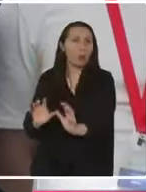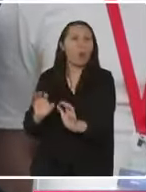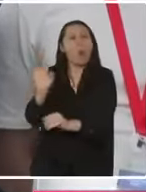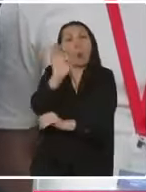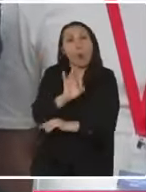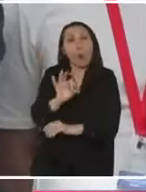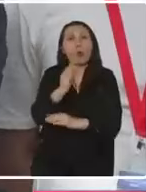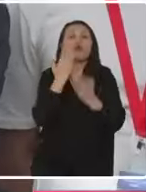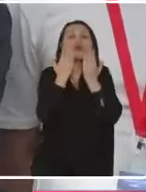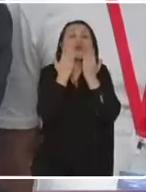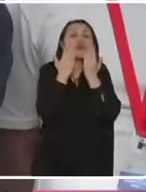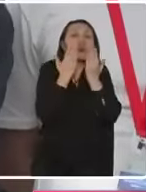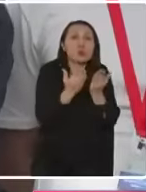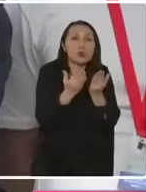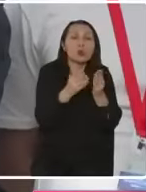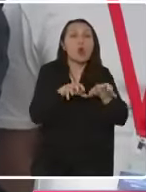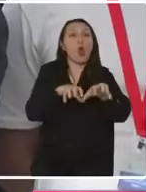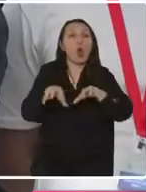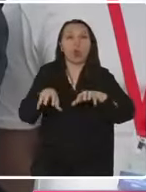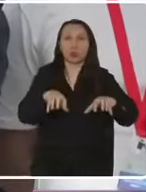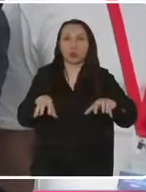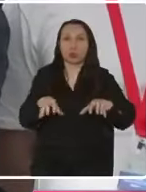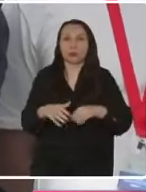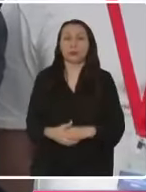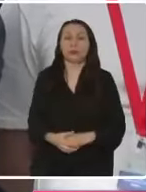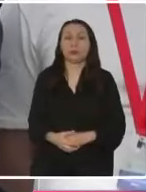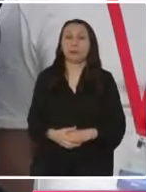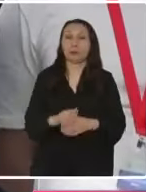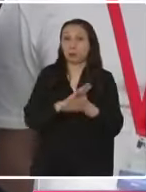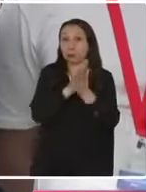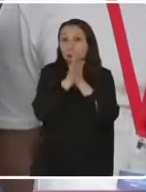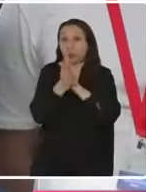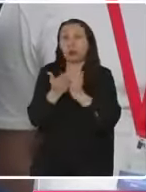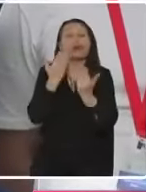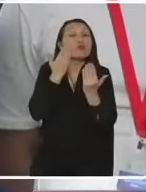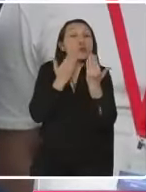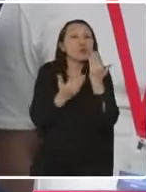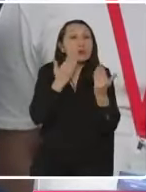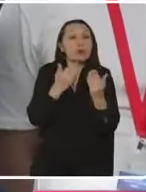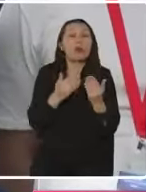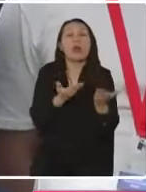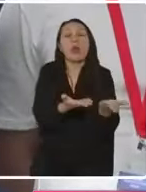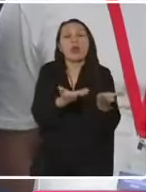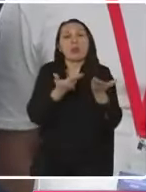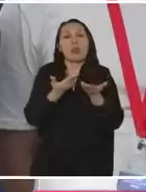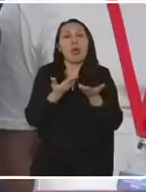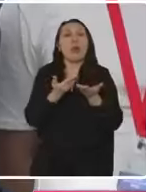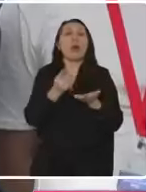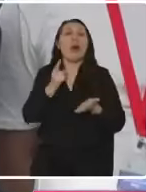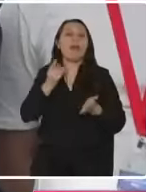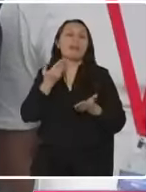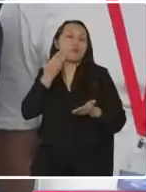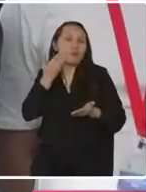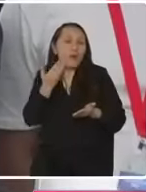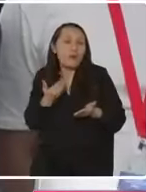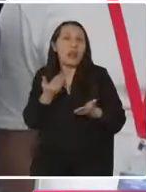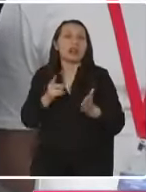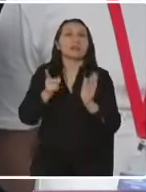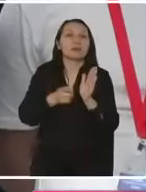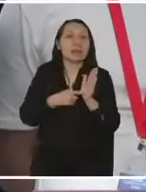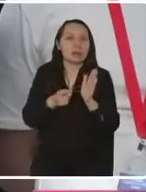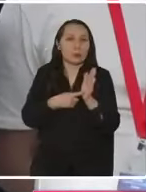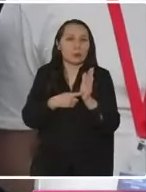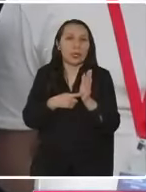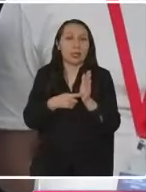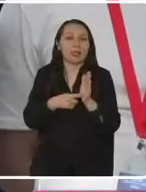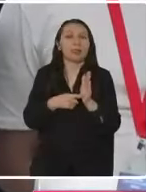Mario Marcel. Escuchemos. En especie. Todas esas donaciones generan un beneficio tributario. Ese beneficio